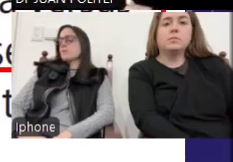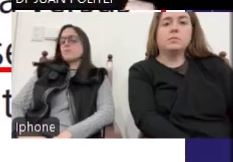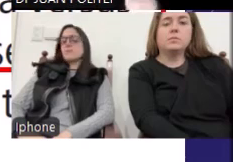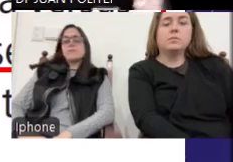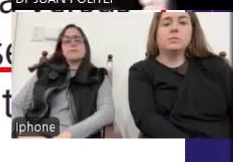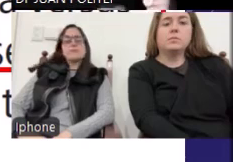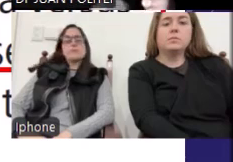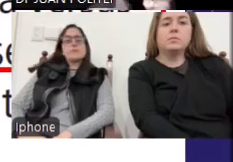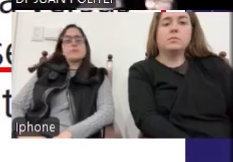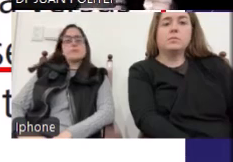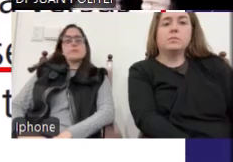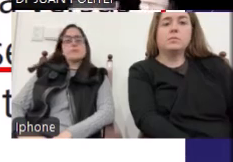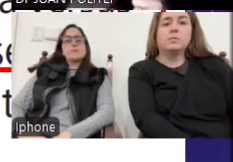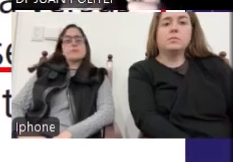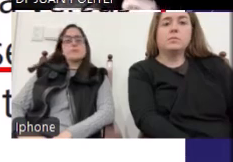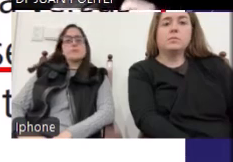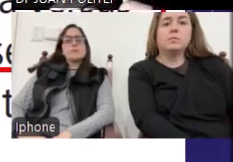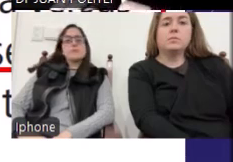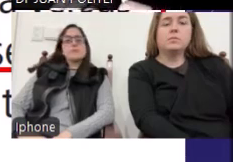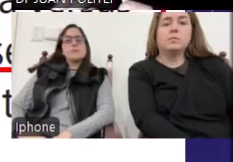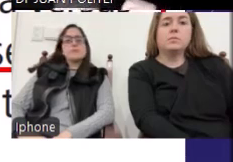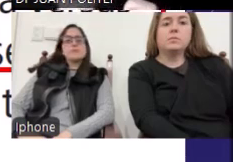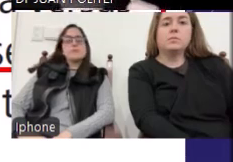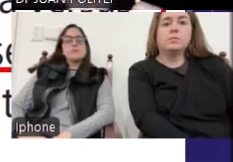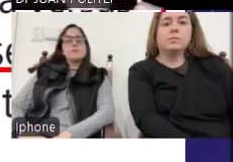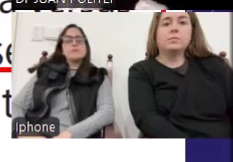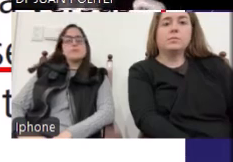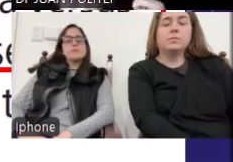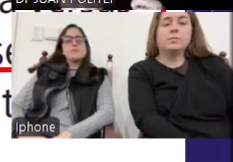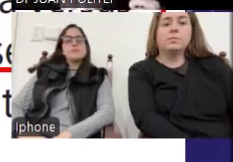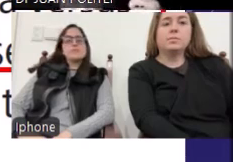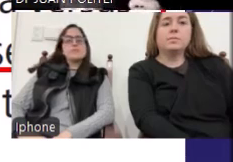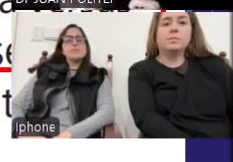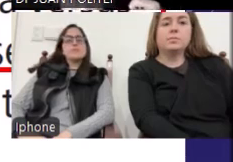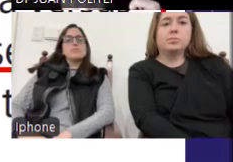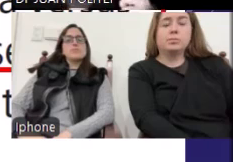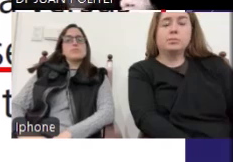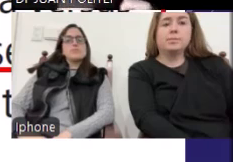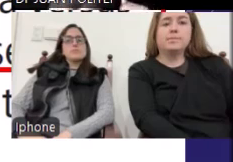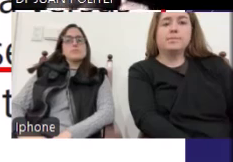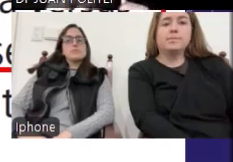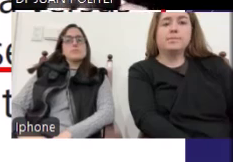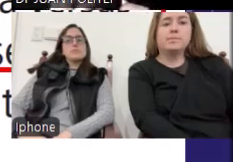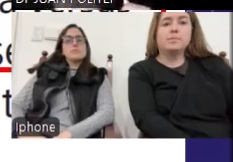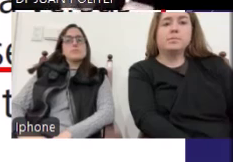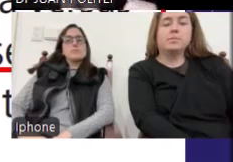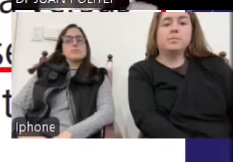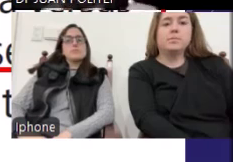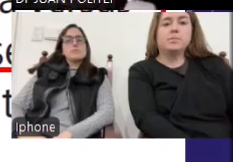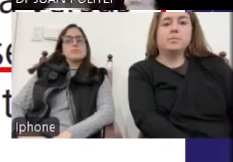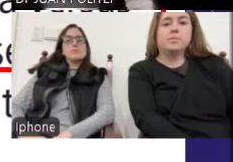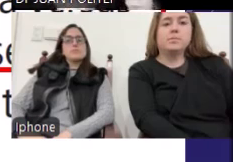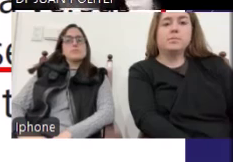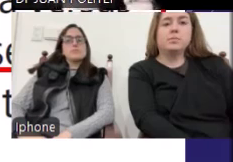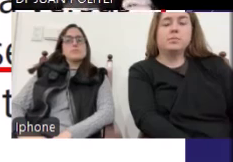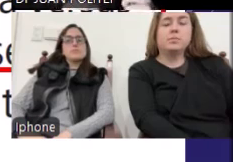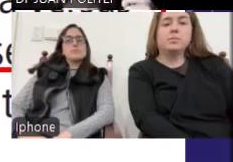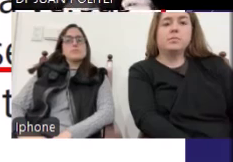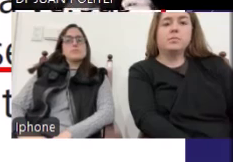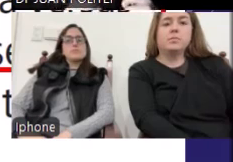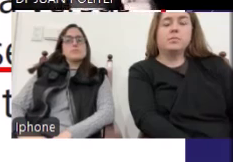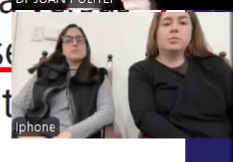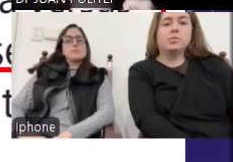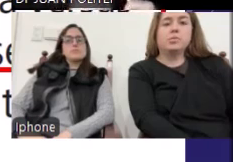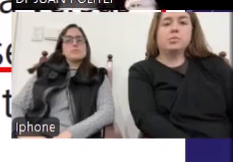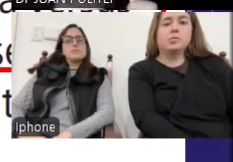días. La diferencia es que el origen está hecho en células vegetales. Células vegetales donde se saca la